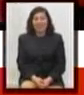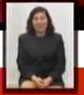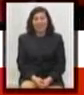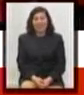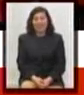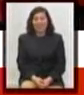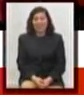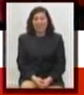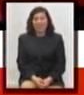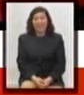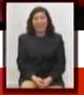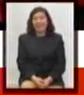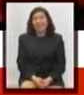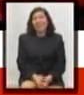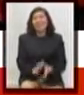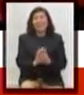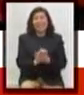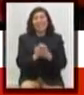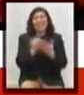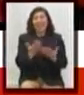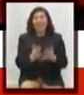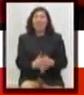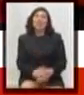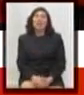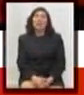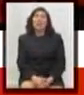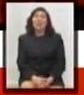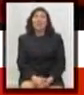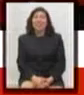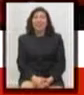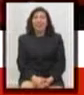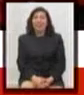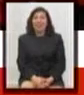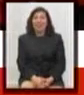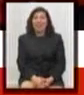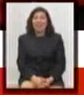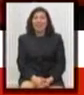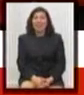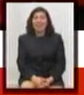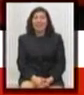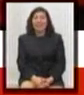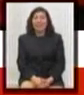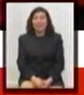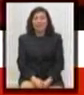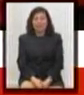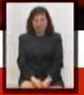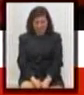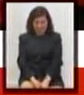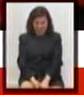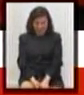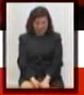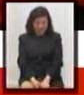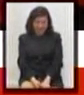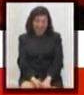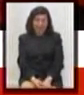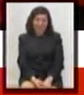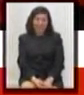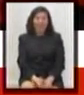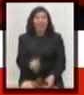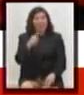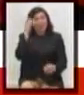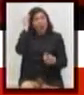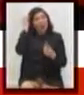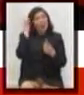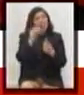Ya, buenas tardes, doctora Marta Hildebrand, doctor Luis Alba Castro y alumnos en general. Mi pregunta es la siguiente: ¿qué